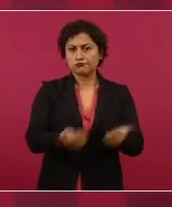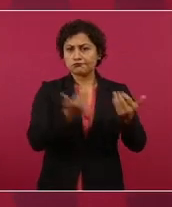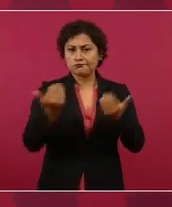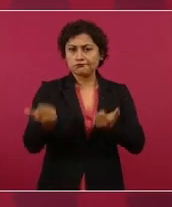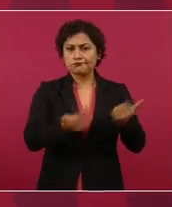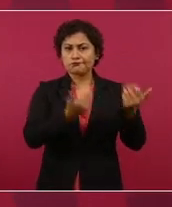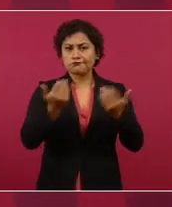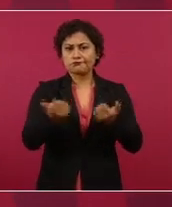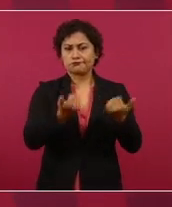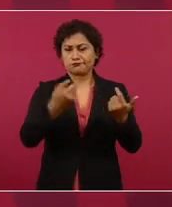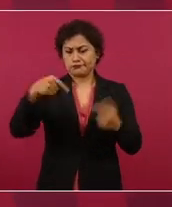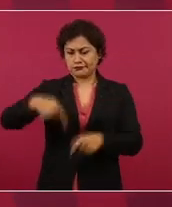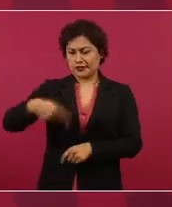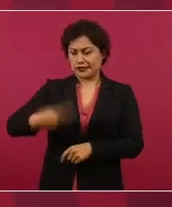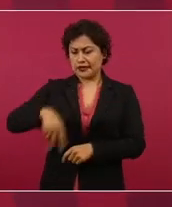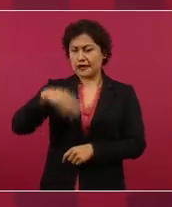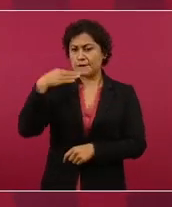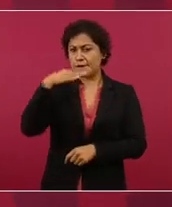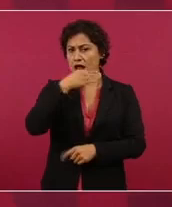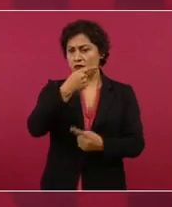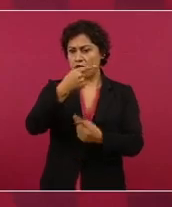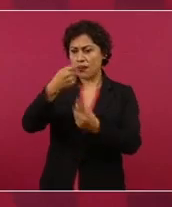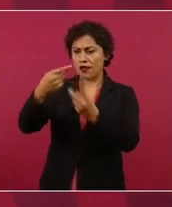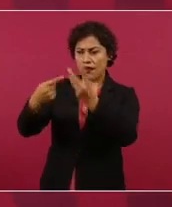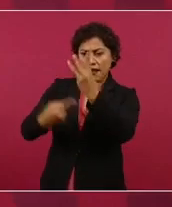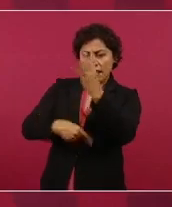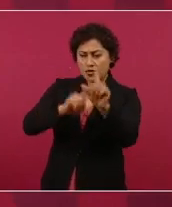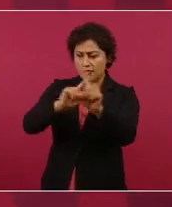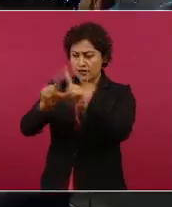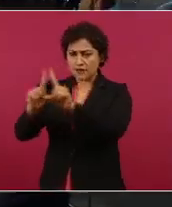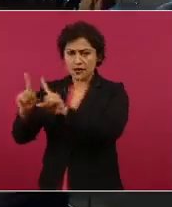de todas las variedades de maíz que tenemos,